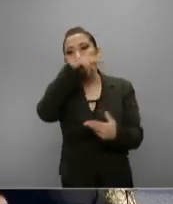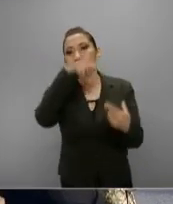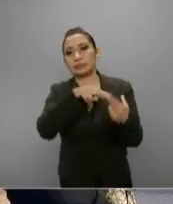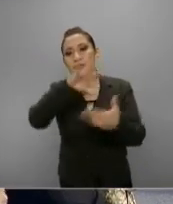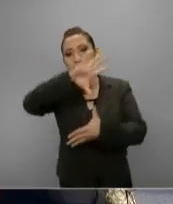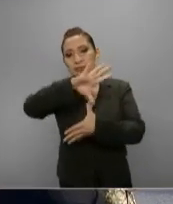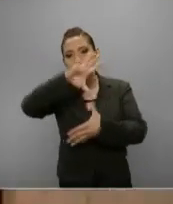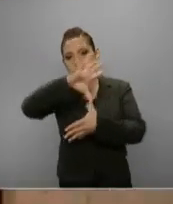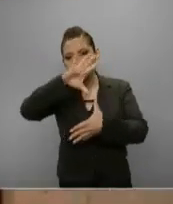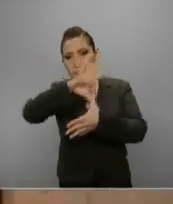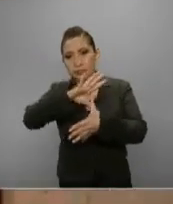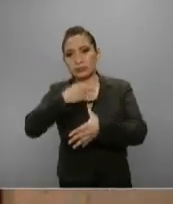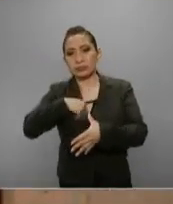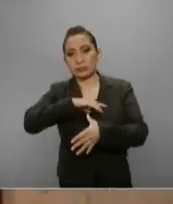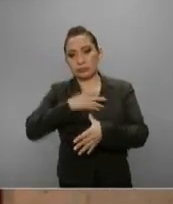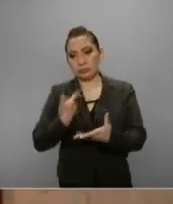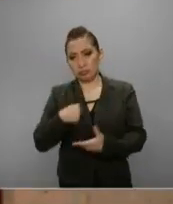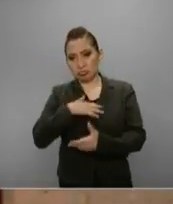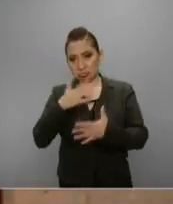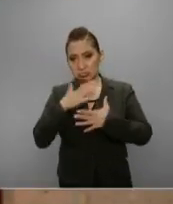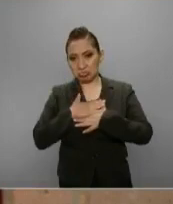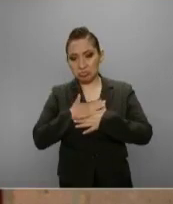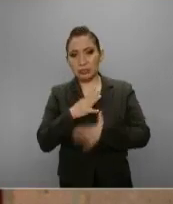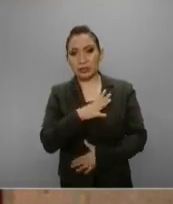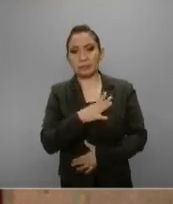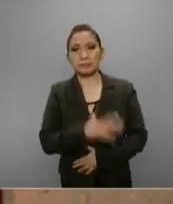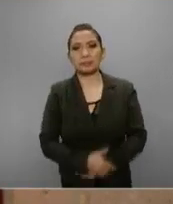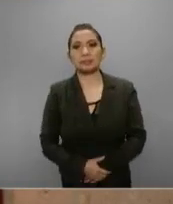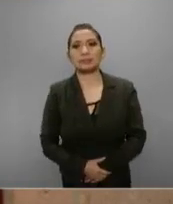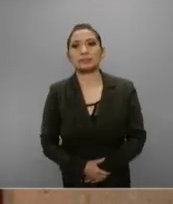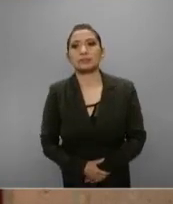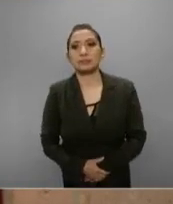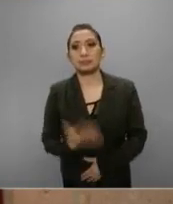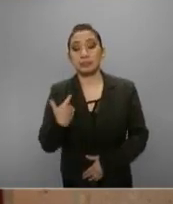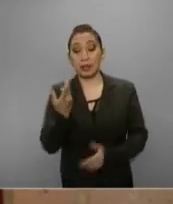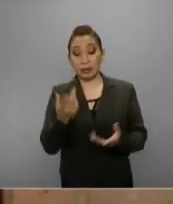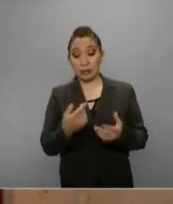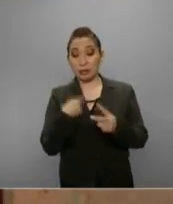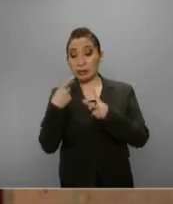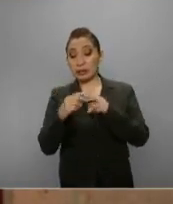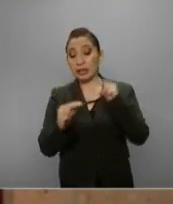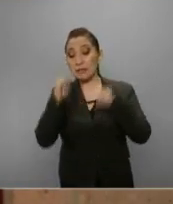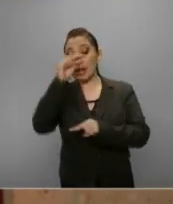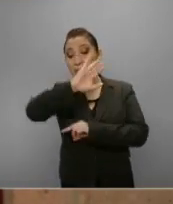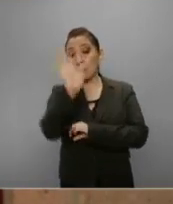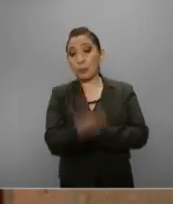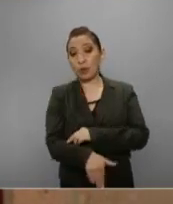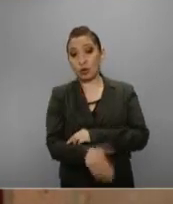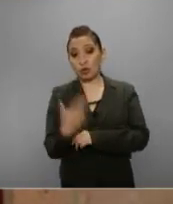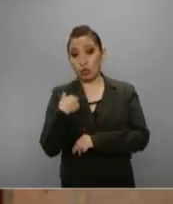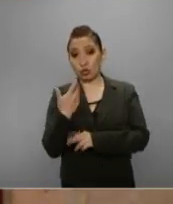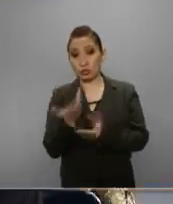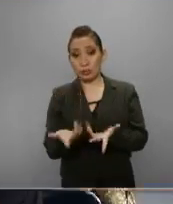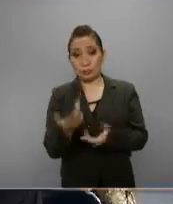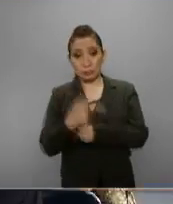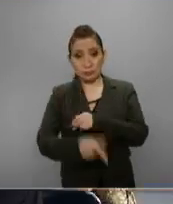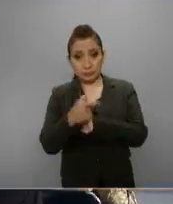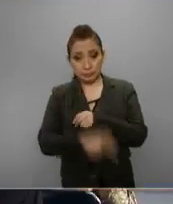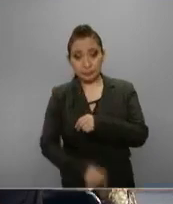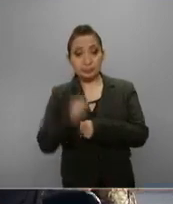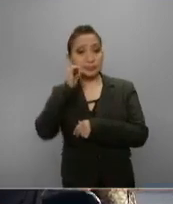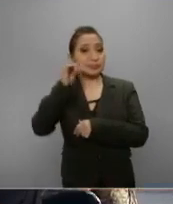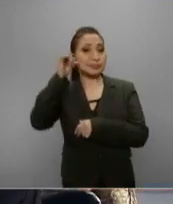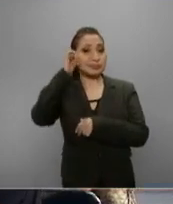la región de América, en la cual nos encontramos nosotros. La tasa de letalidad, también si recuerdan, el día de